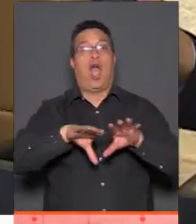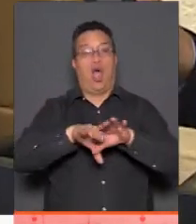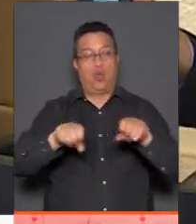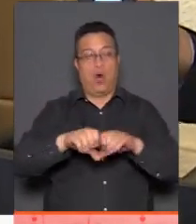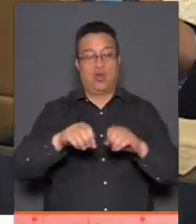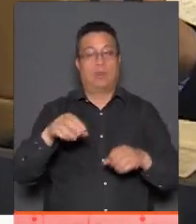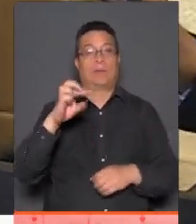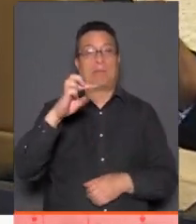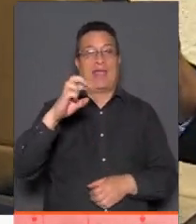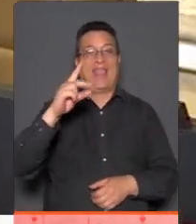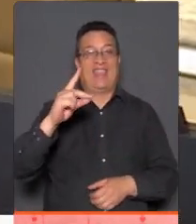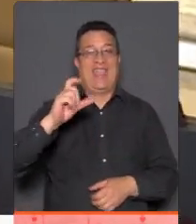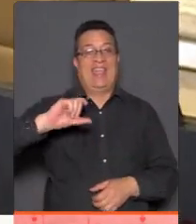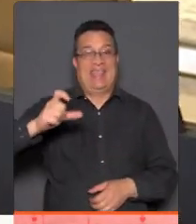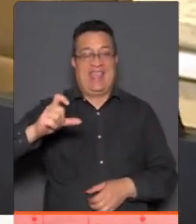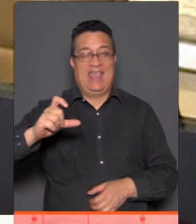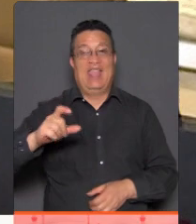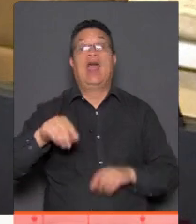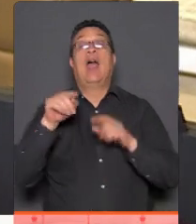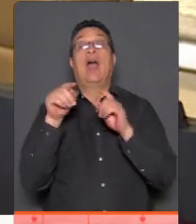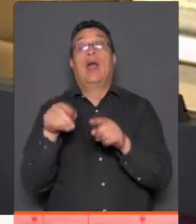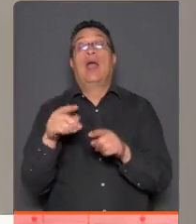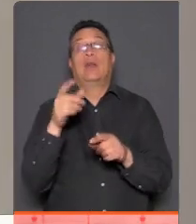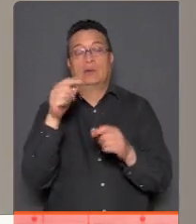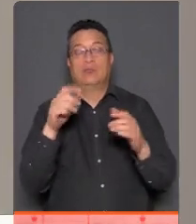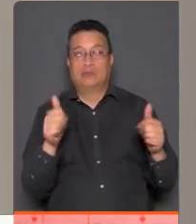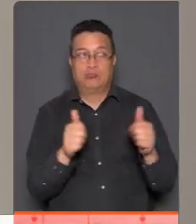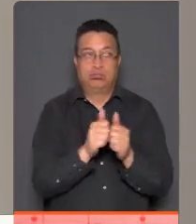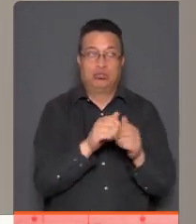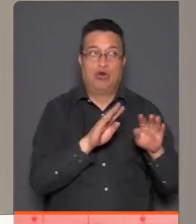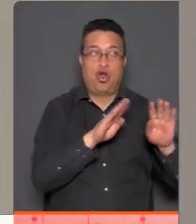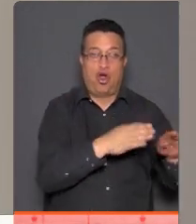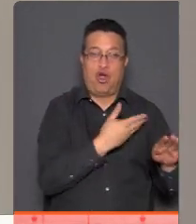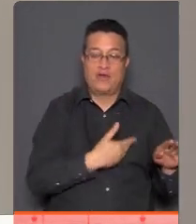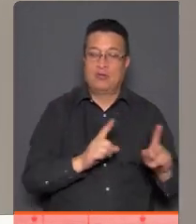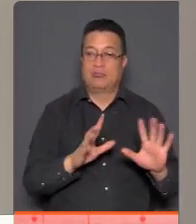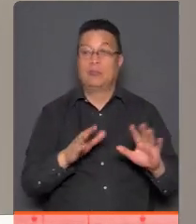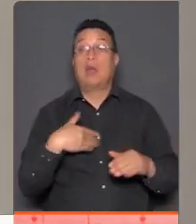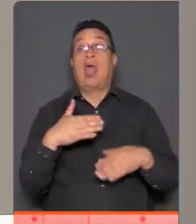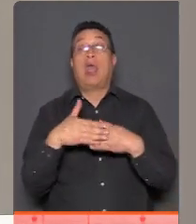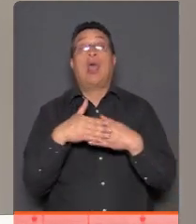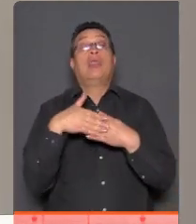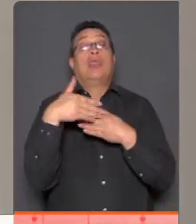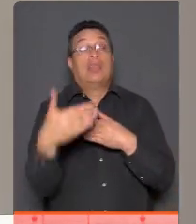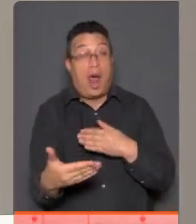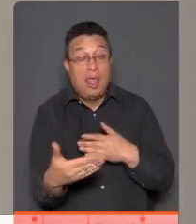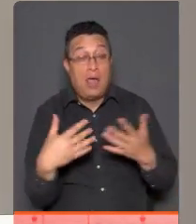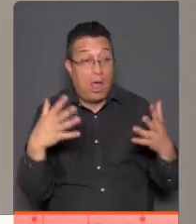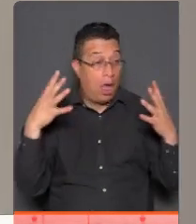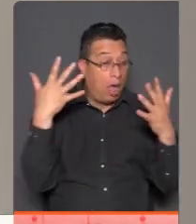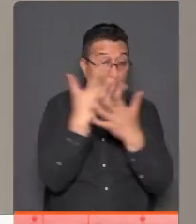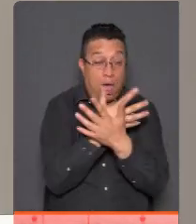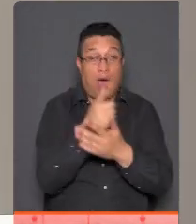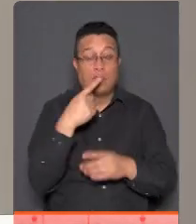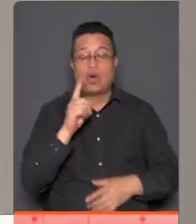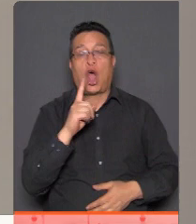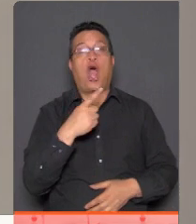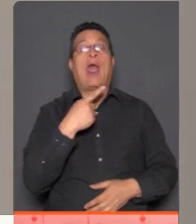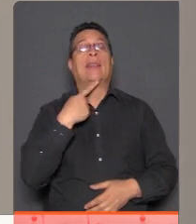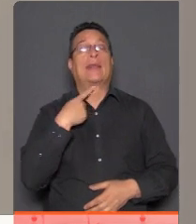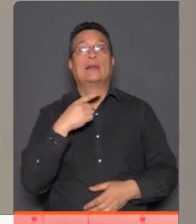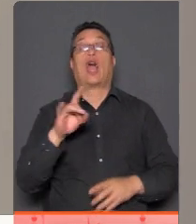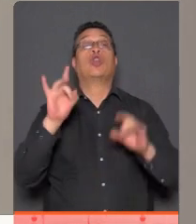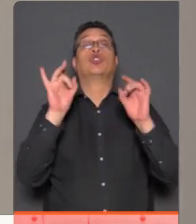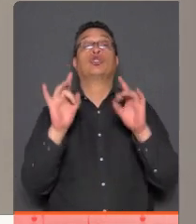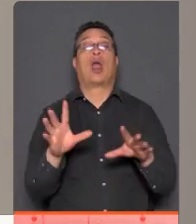la Gente y descartan un acercamiento con el oficialismo. Cuando llega tarde, pareciera no existir un genuino interés, sino que solamente